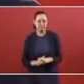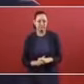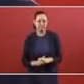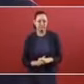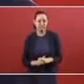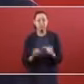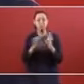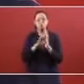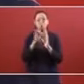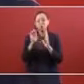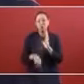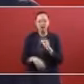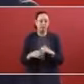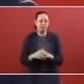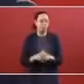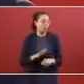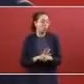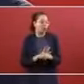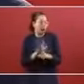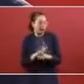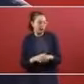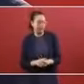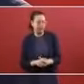es que si el servidor público